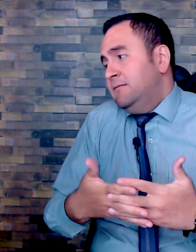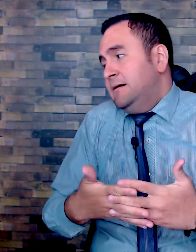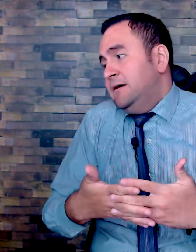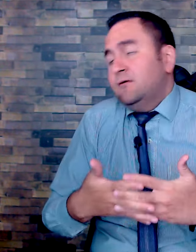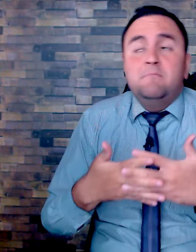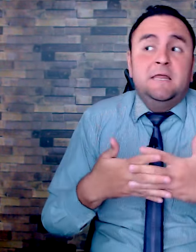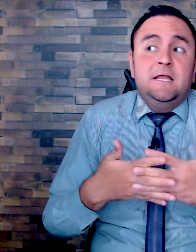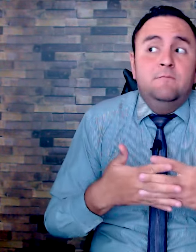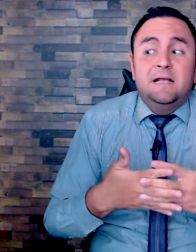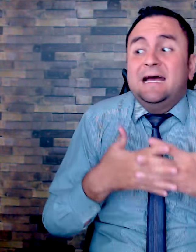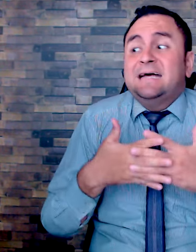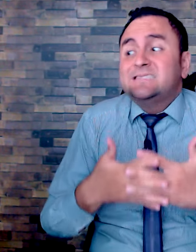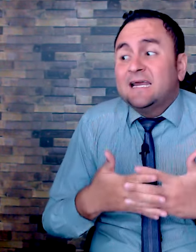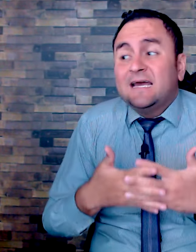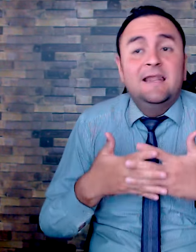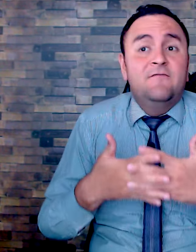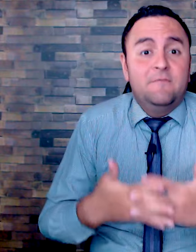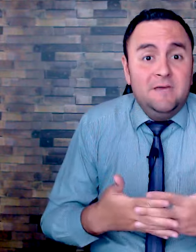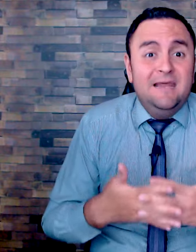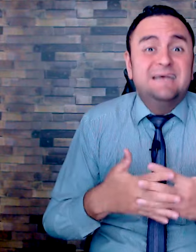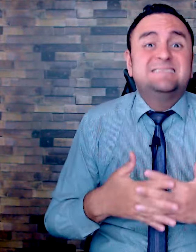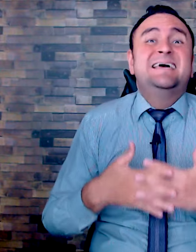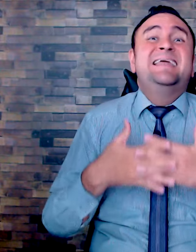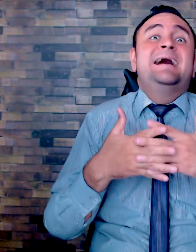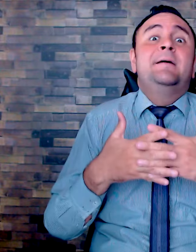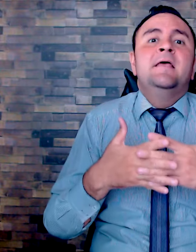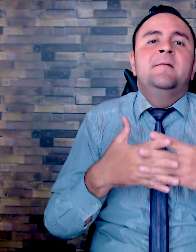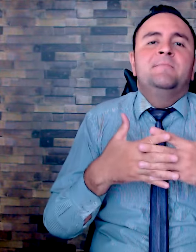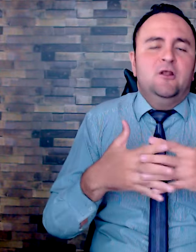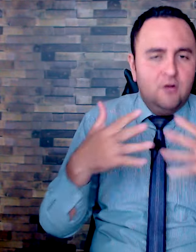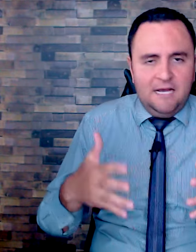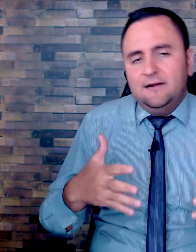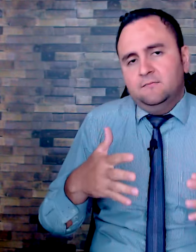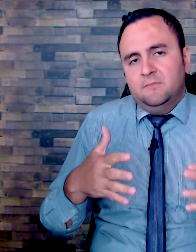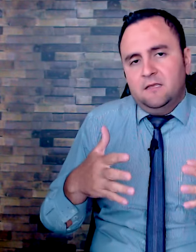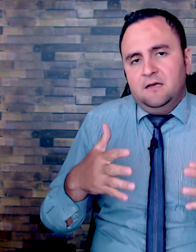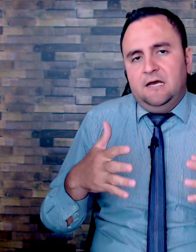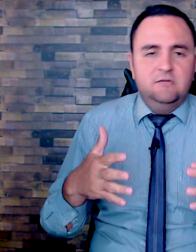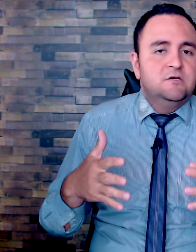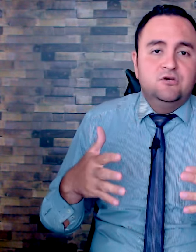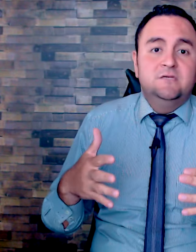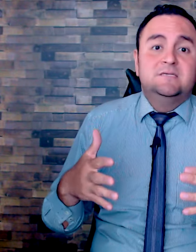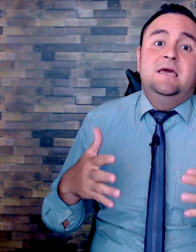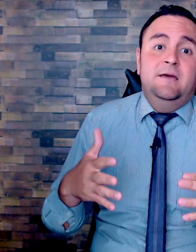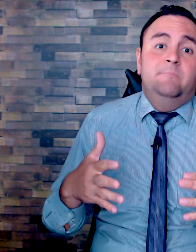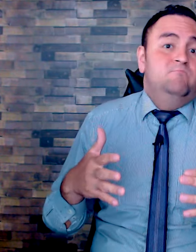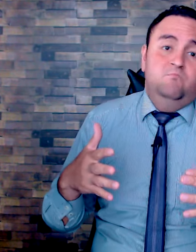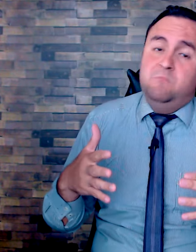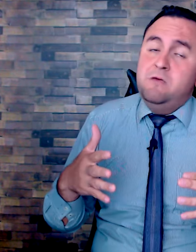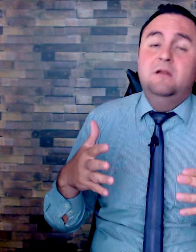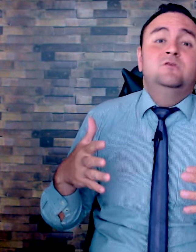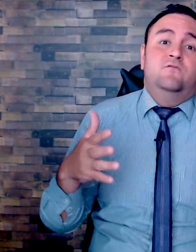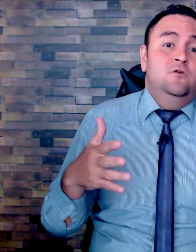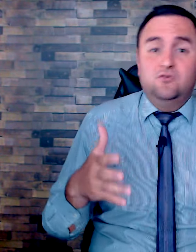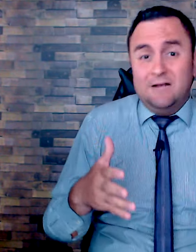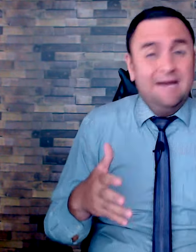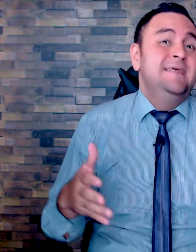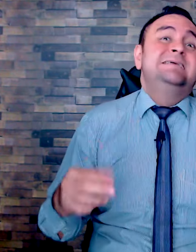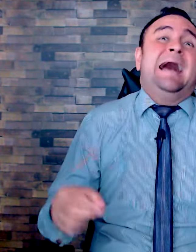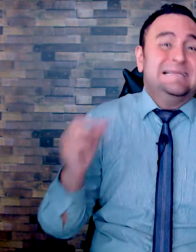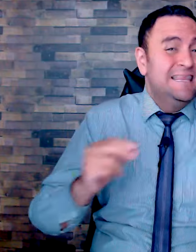También hablaba algo la hermana Luz Marina acerca de la familia, acerca del hogar. Hay situaciones que viven